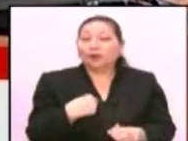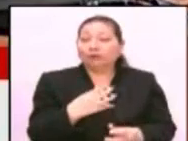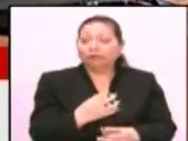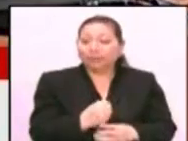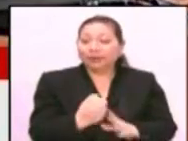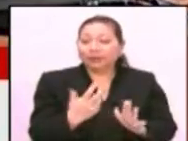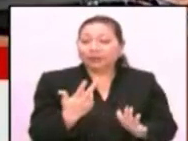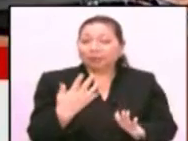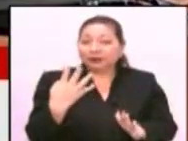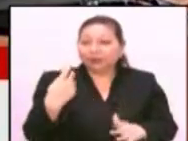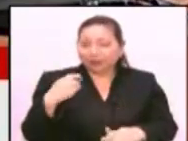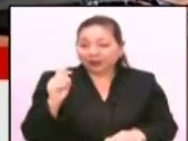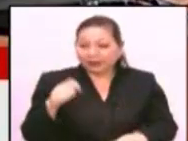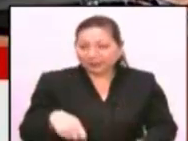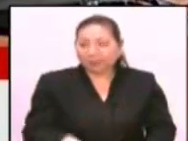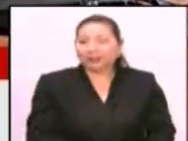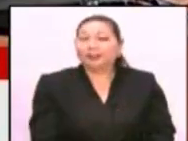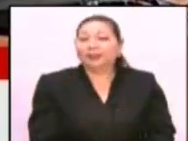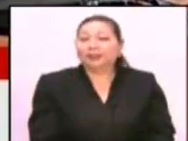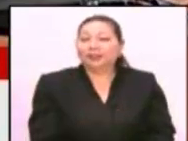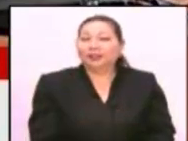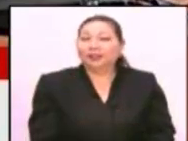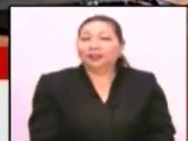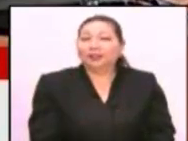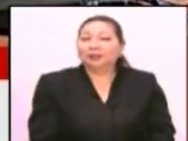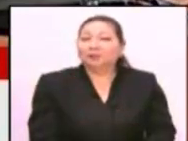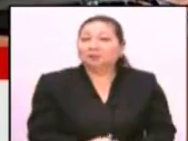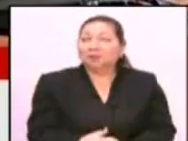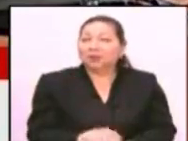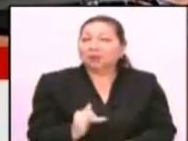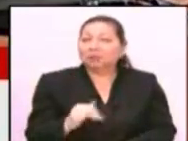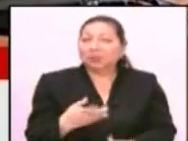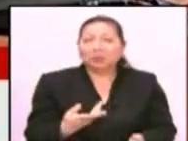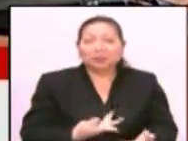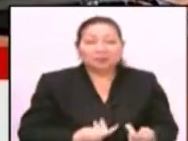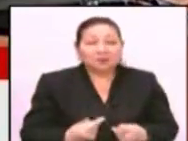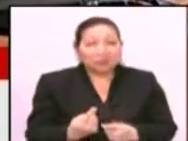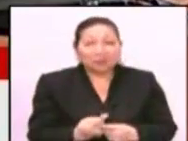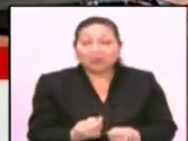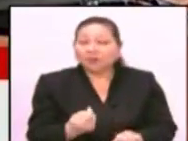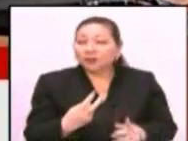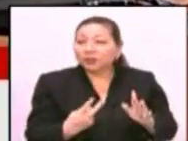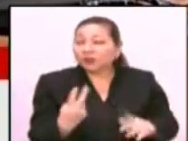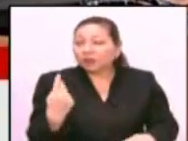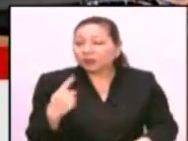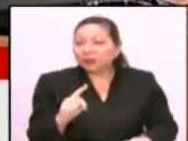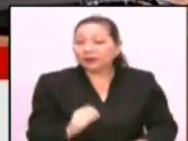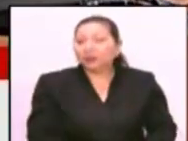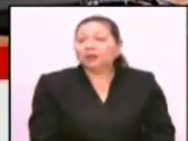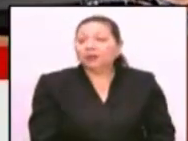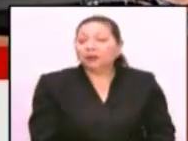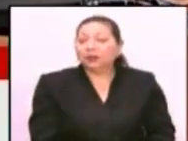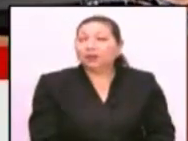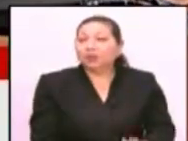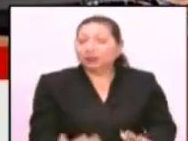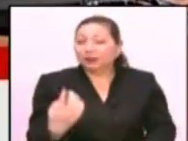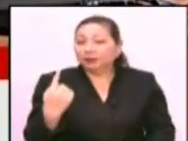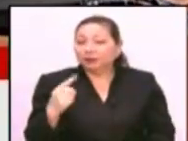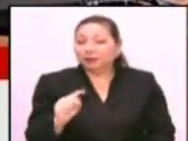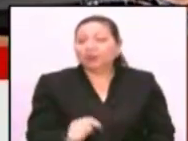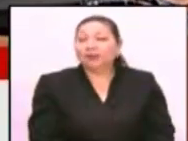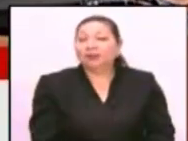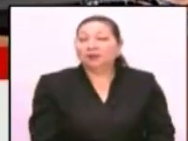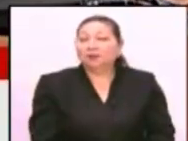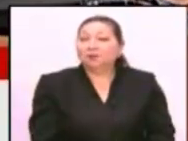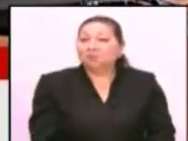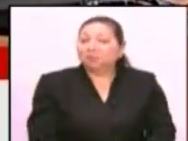acopiamos el 10% de la producción. Nosotros ingresan al INPE por recursos directamente recaudados 12 millones. Vamos a cerrar este año con 15 millones porque